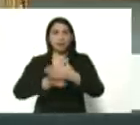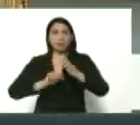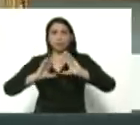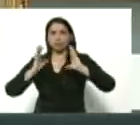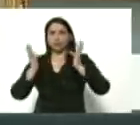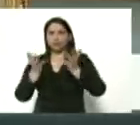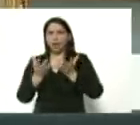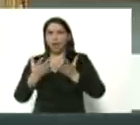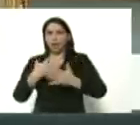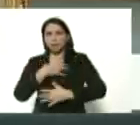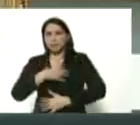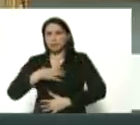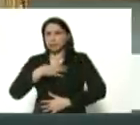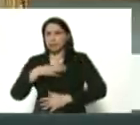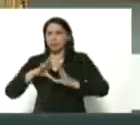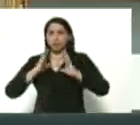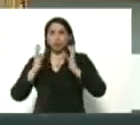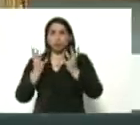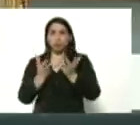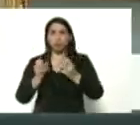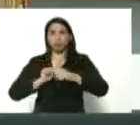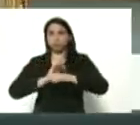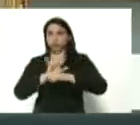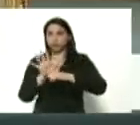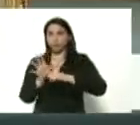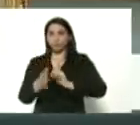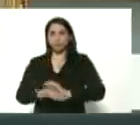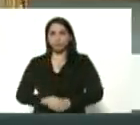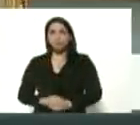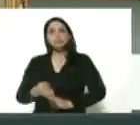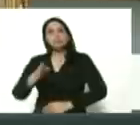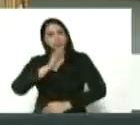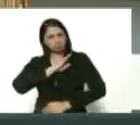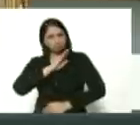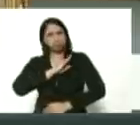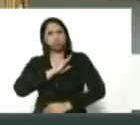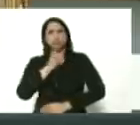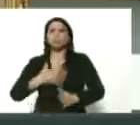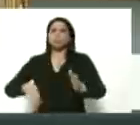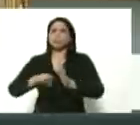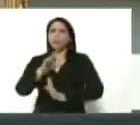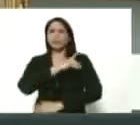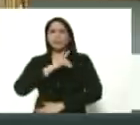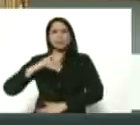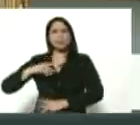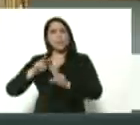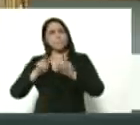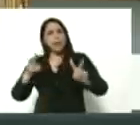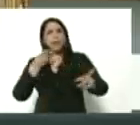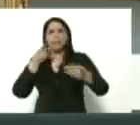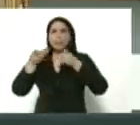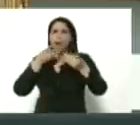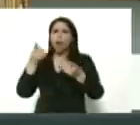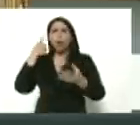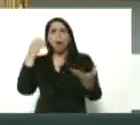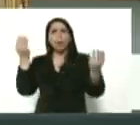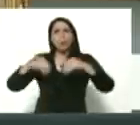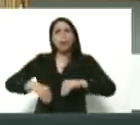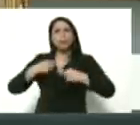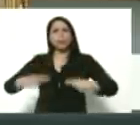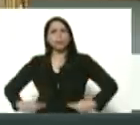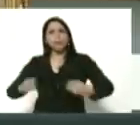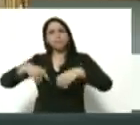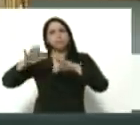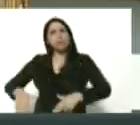que ha conmovido el mundo del coronavirus, yo ratificando mis deseos de paz, de diálogo, de acuerdo humanitario, de cese